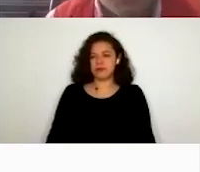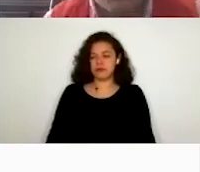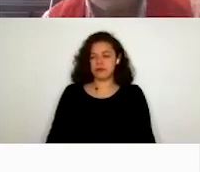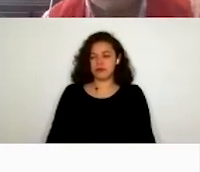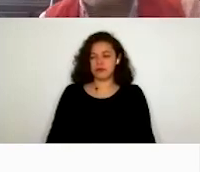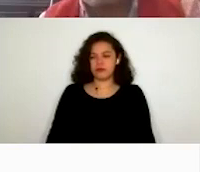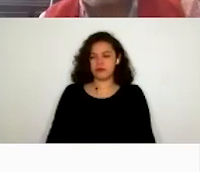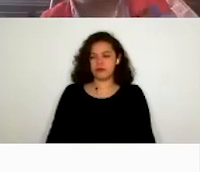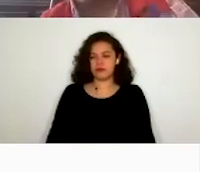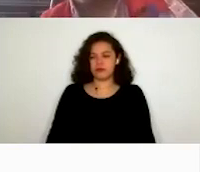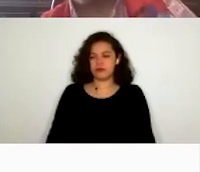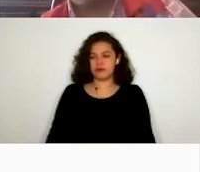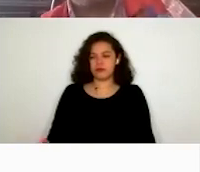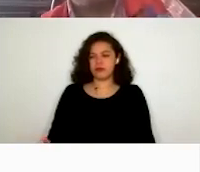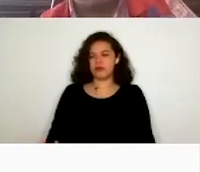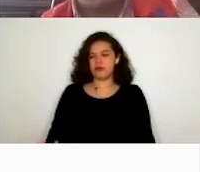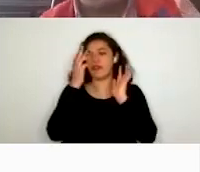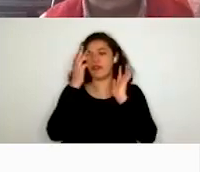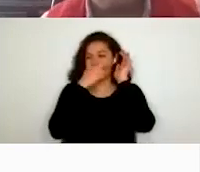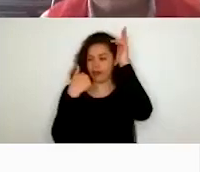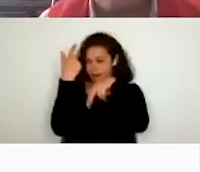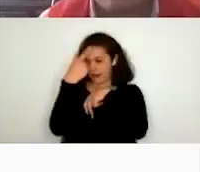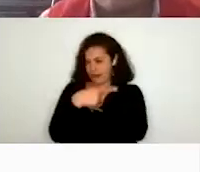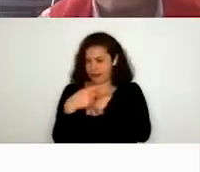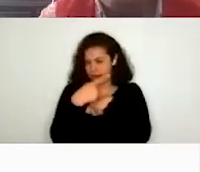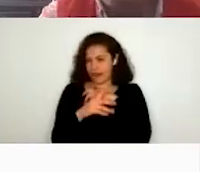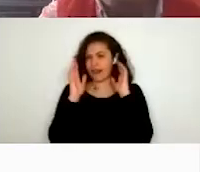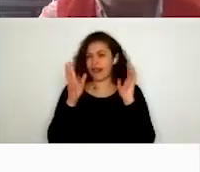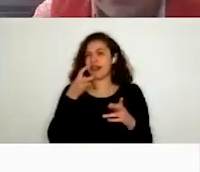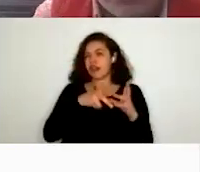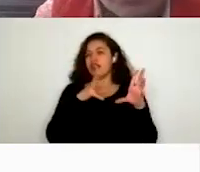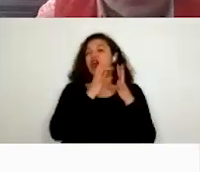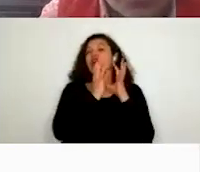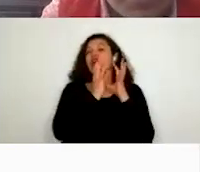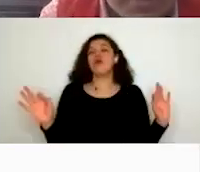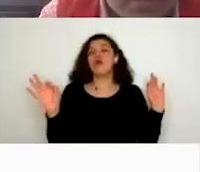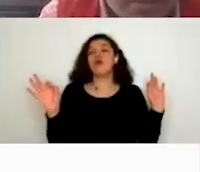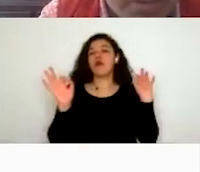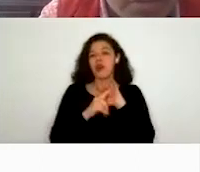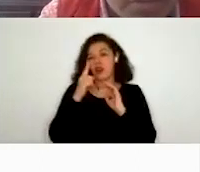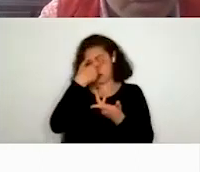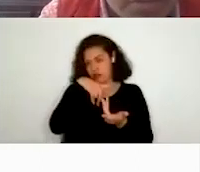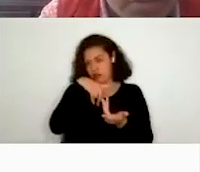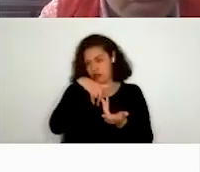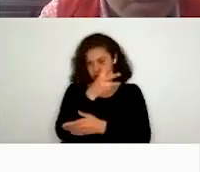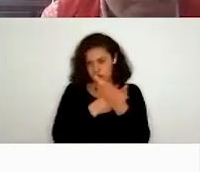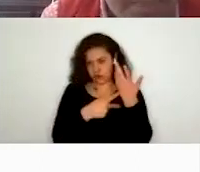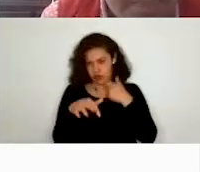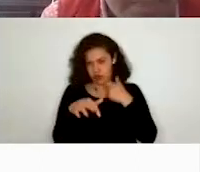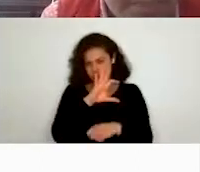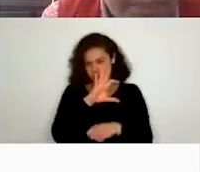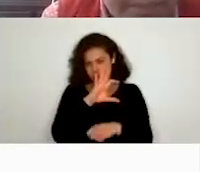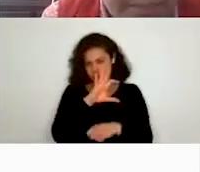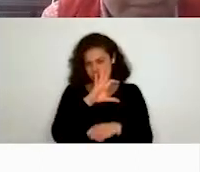el punto que es análisis de riesgos, que es parte integral, parte importante de nuestro programa interno de protección civil.